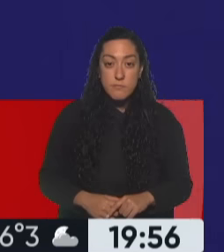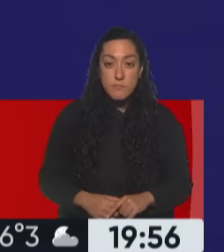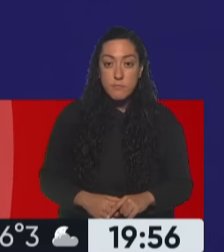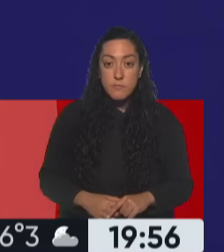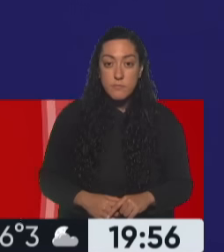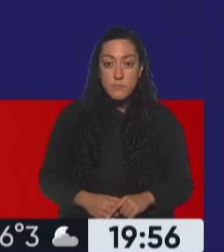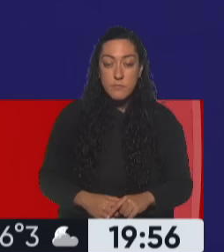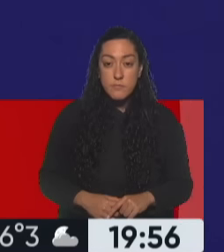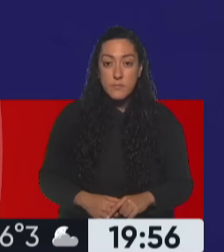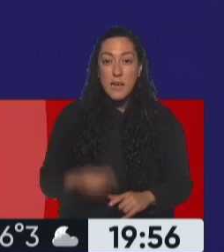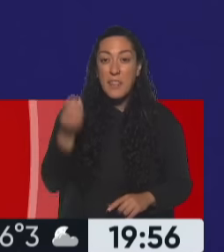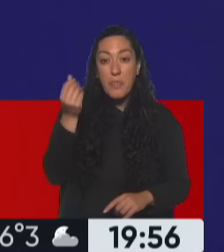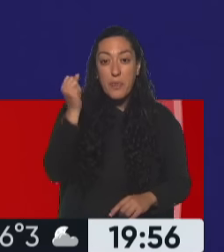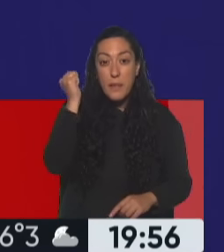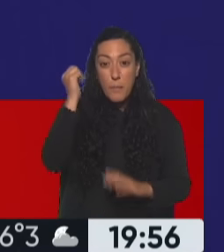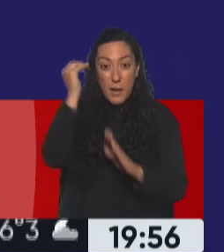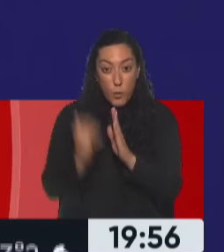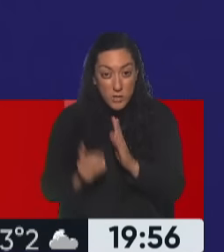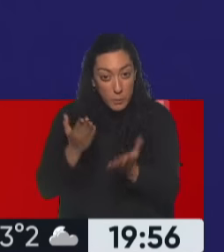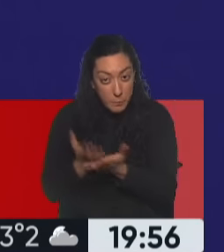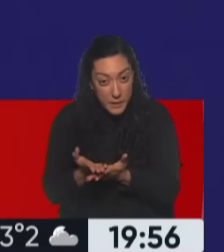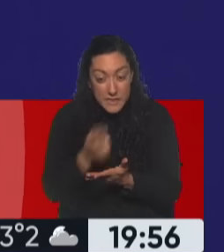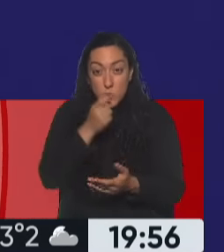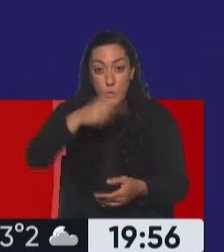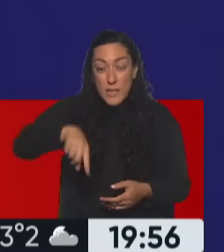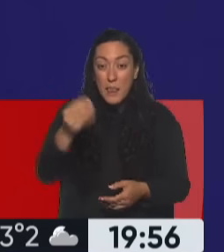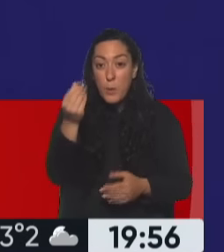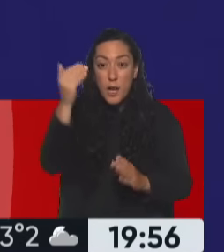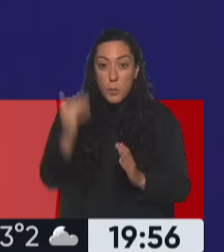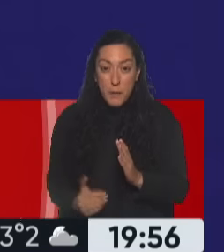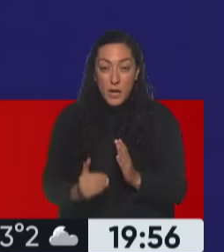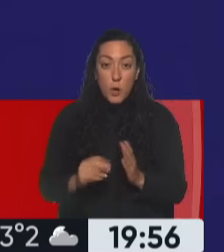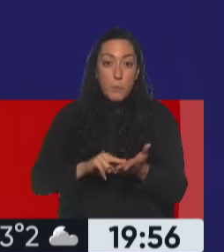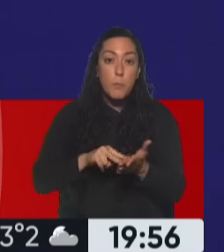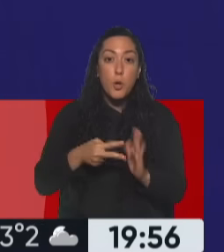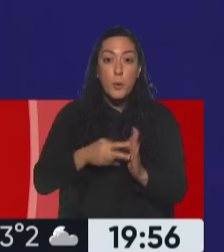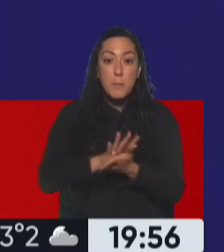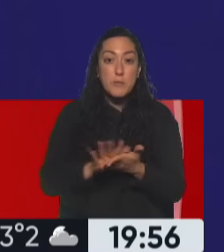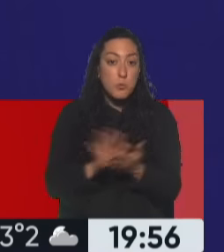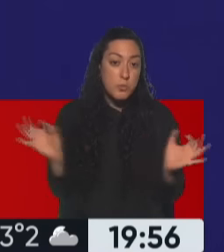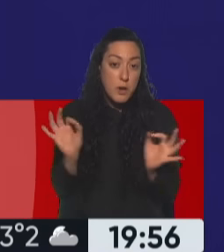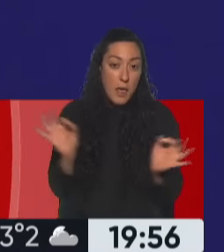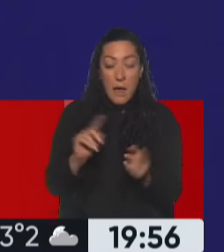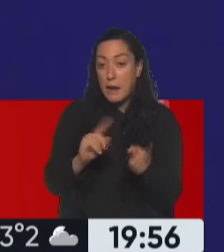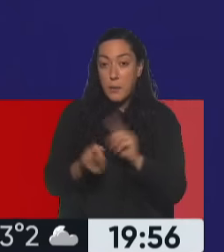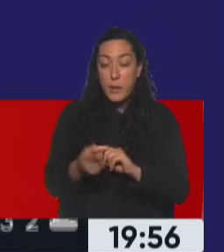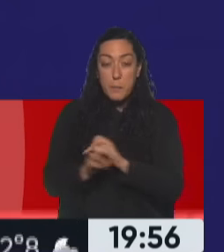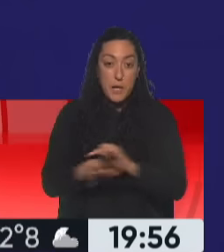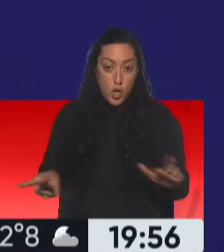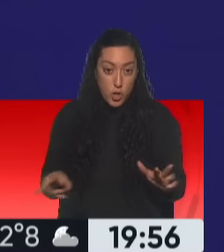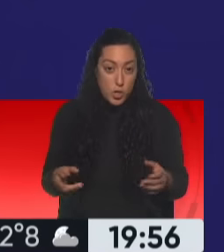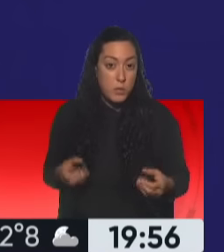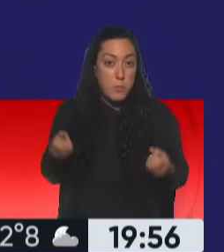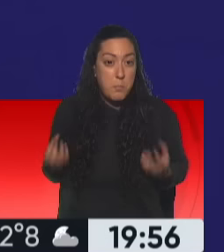¿Qué van a pedir? ¿Devaluación? O sea, si ustedes devalúan en lugar de arreglar el problema, ¿qué hacen? Lo empeoran